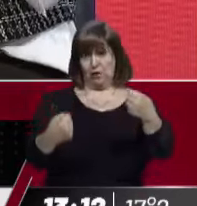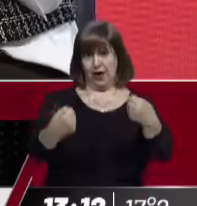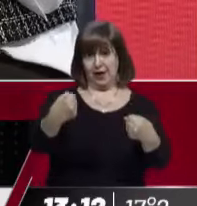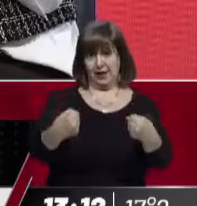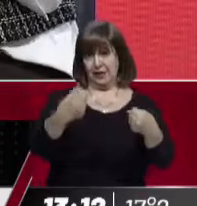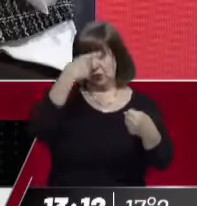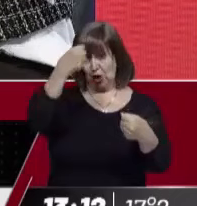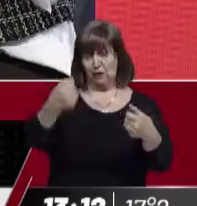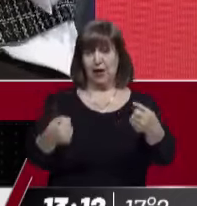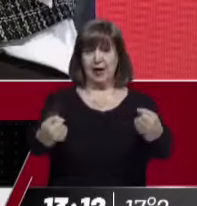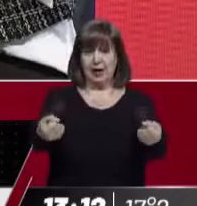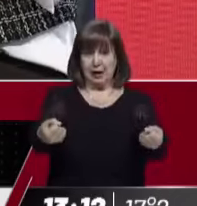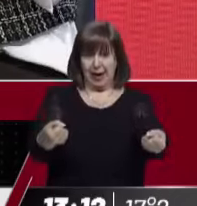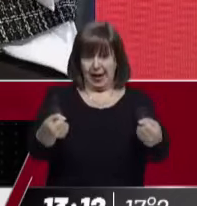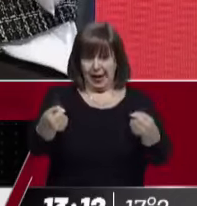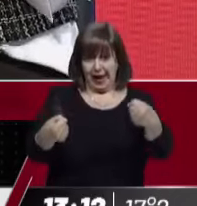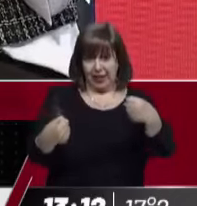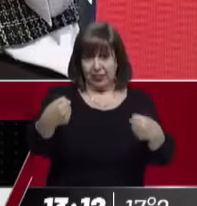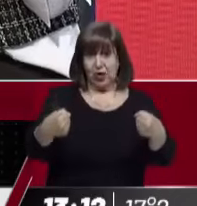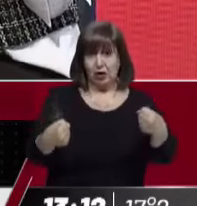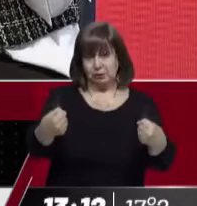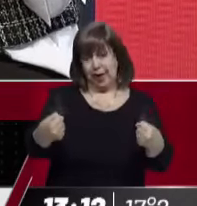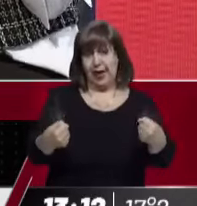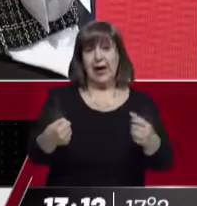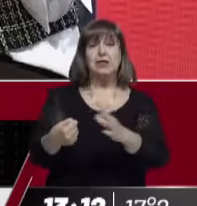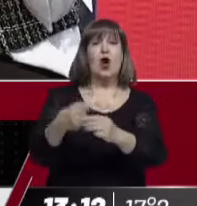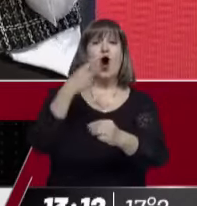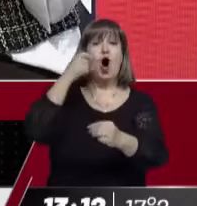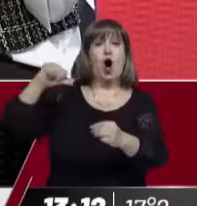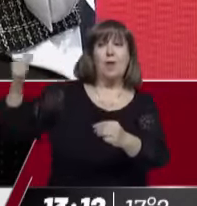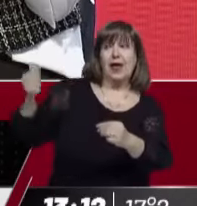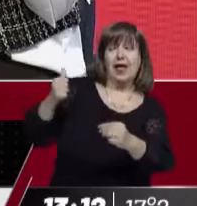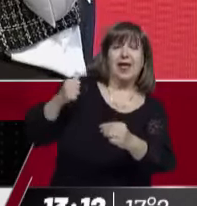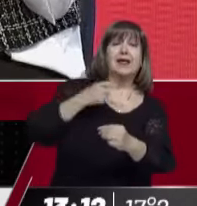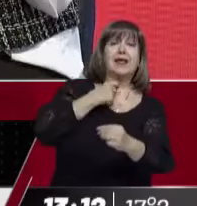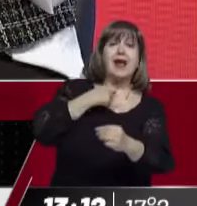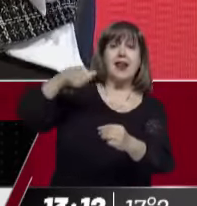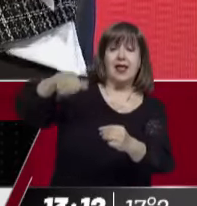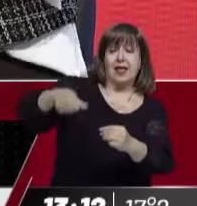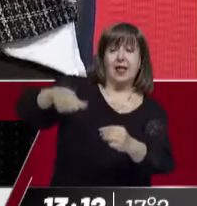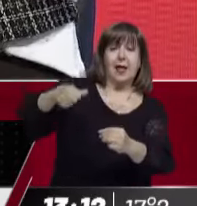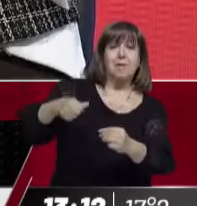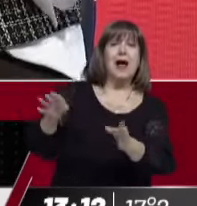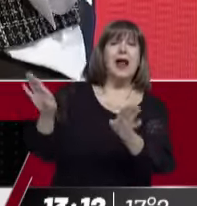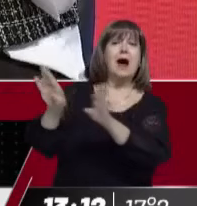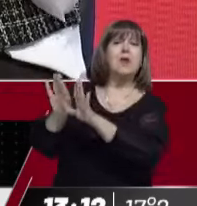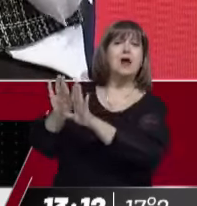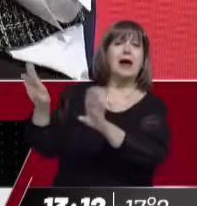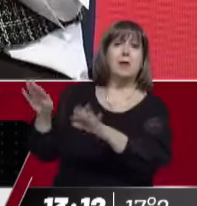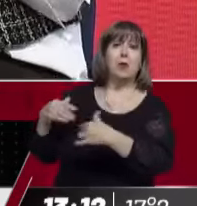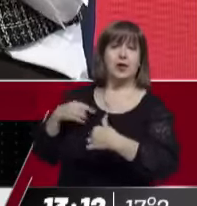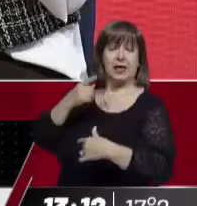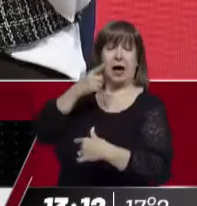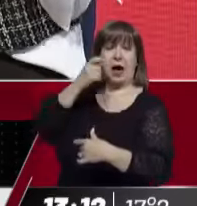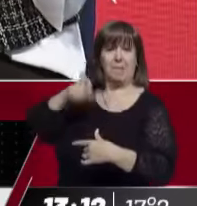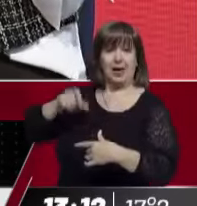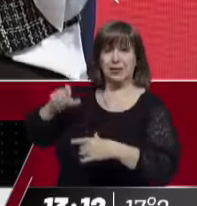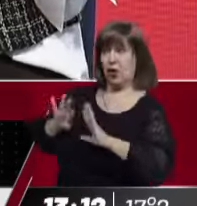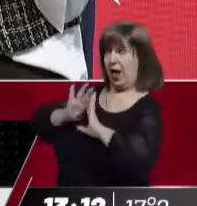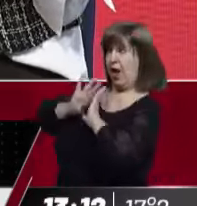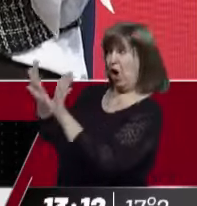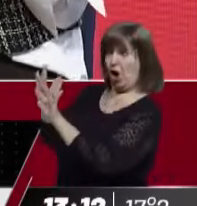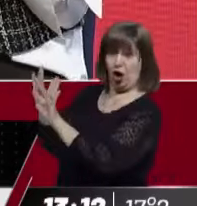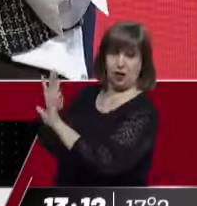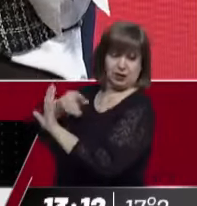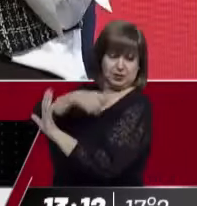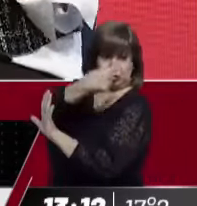otra persona que está en el medio, otro varón que está de pie al lado del chofer y aparentemente esa persona también como que se interpone para permitir que el